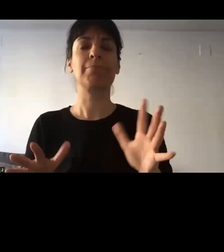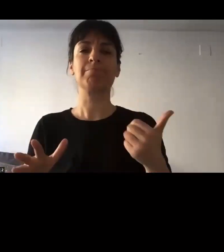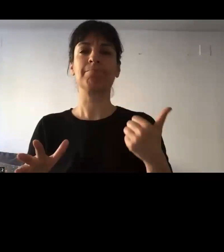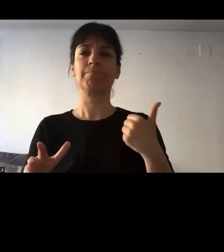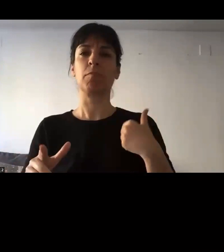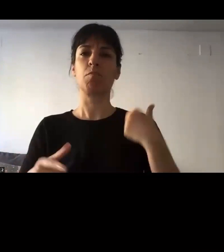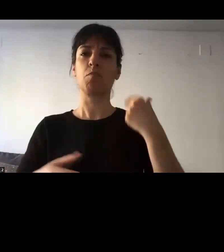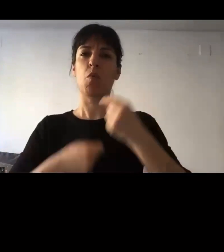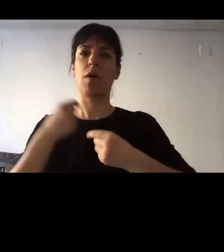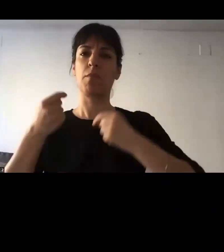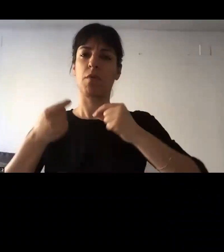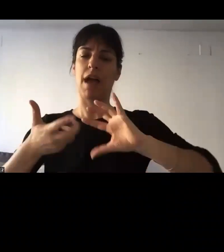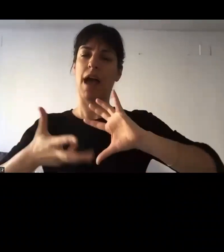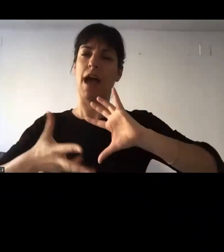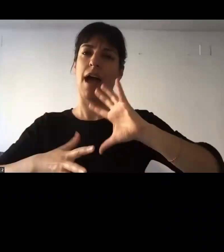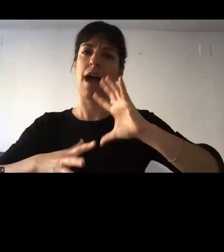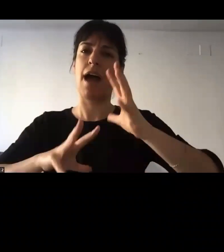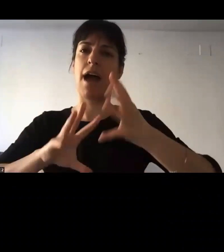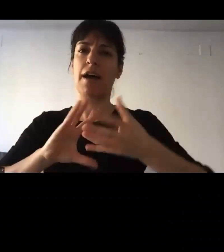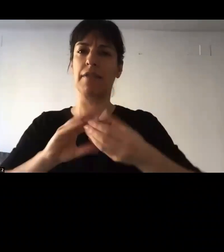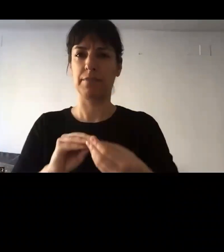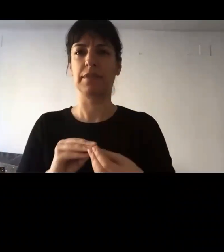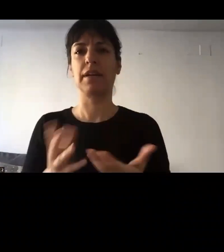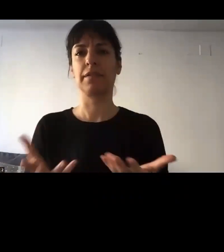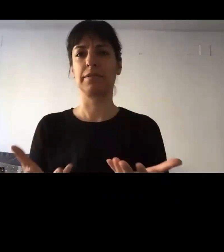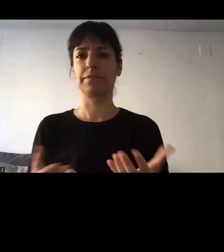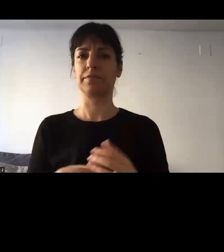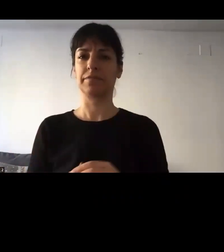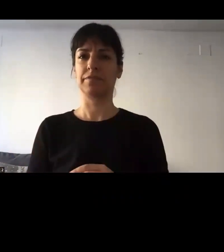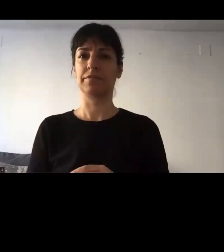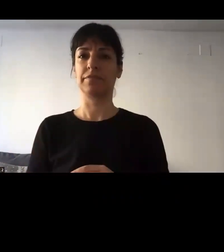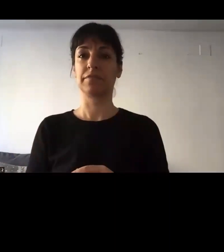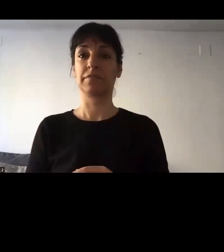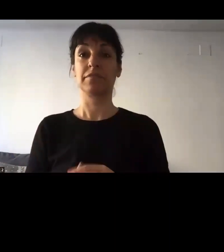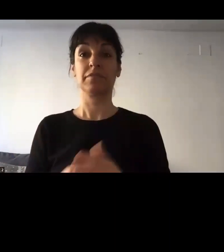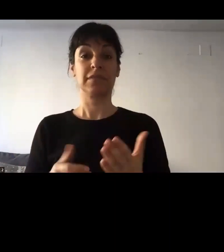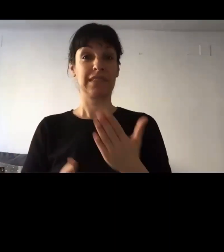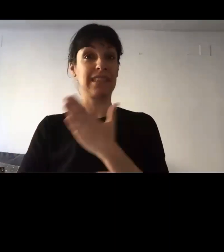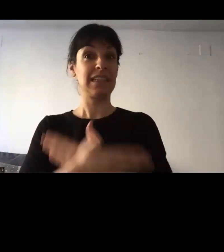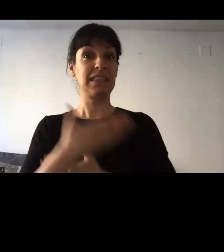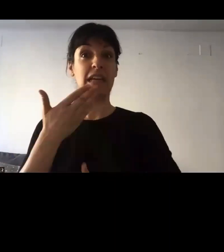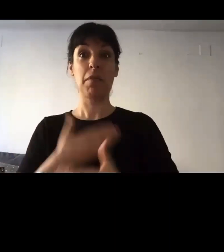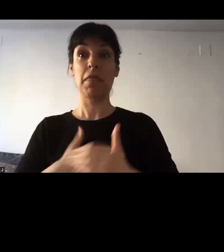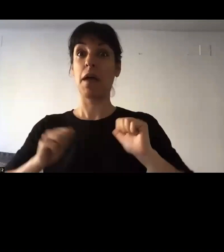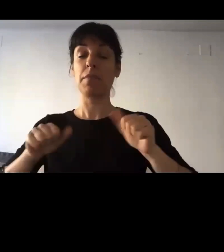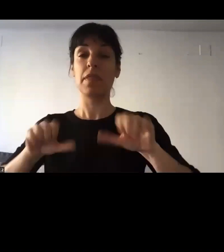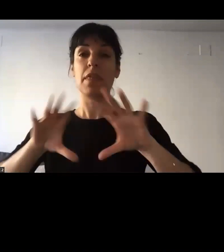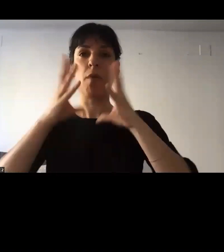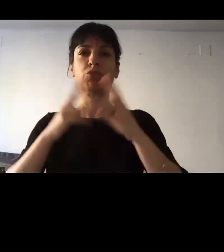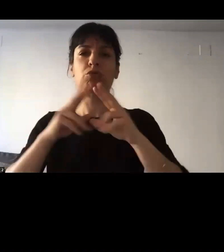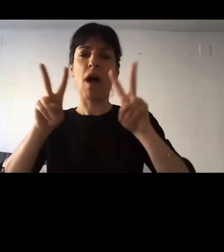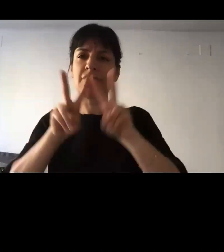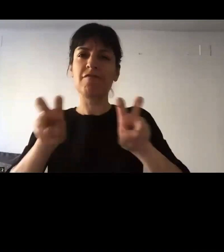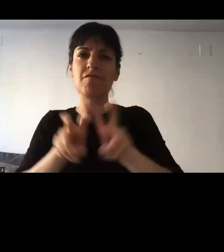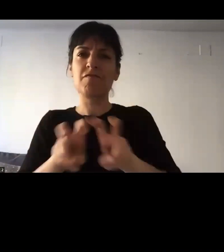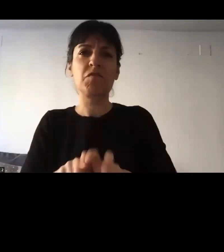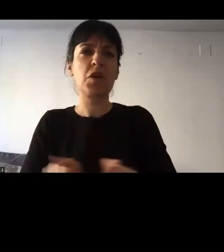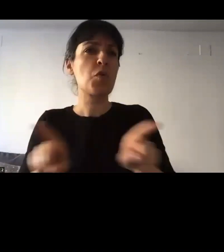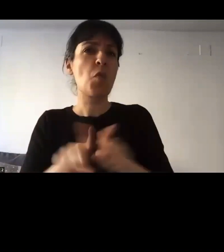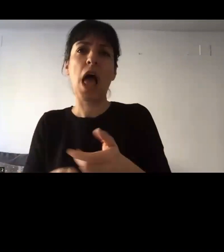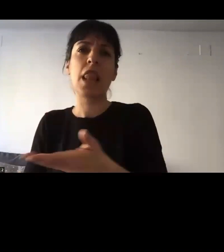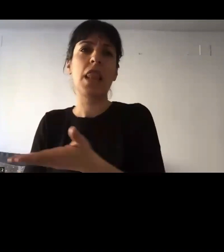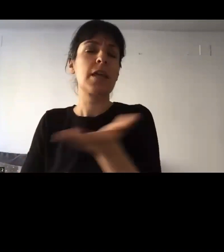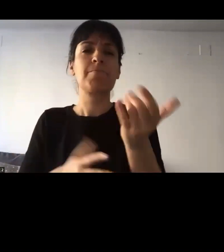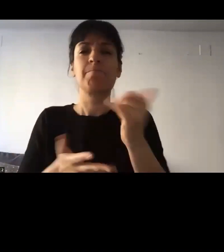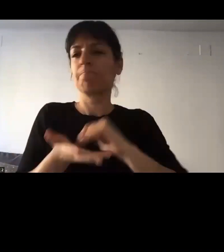nuestra discapacidad y con nuestra discapacidad empezamos a explorar el mundo como uno más y nos apañamos como mejor podemos haciendo